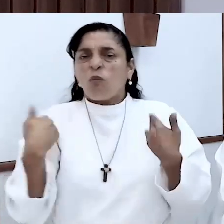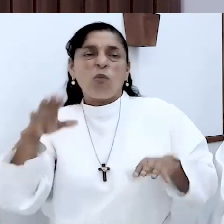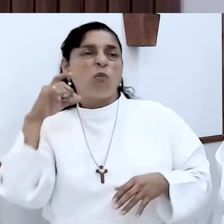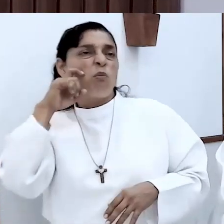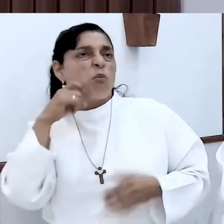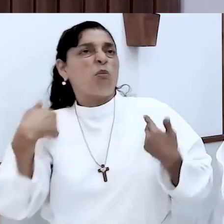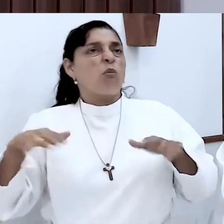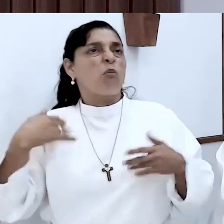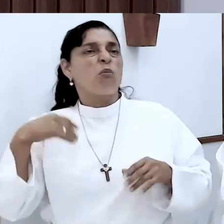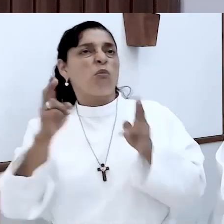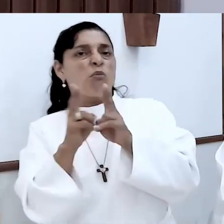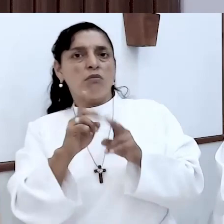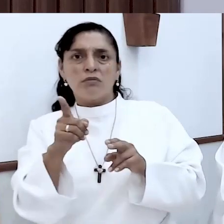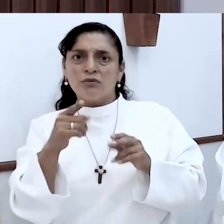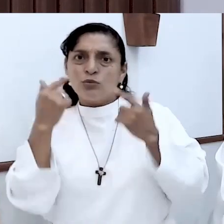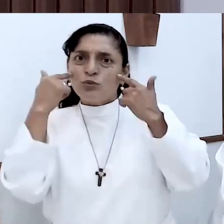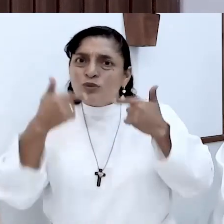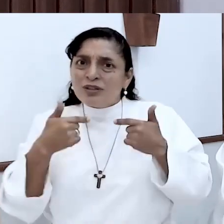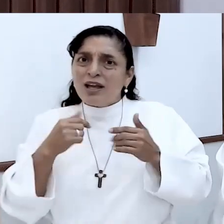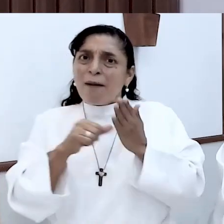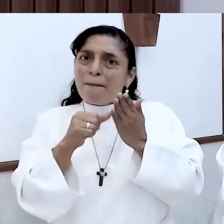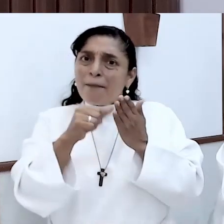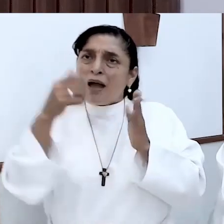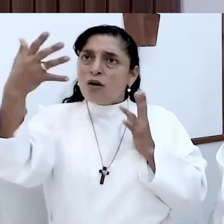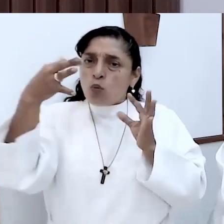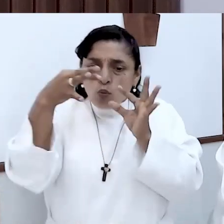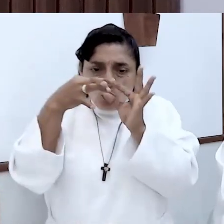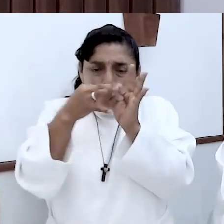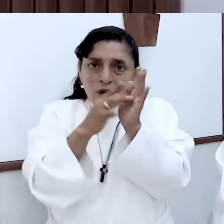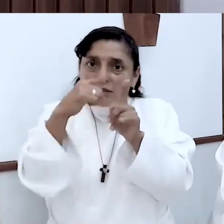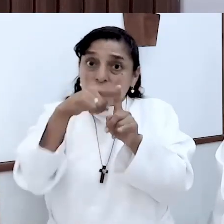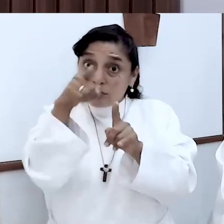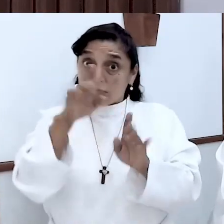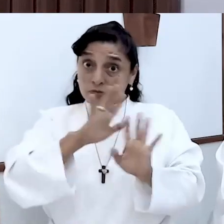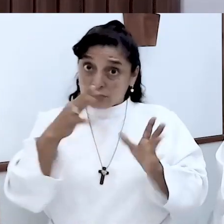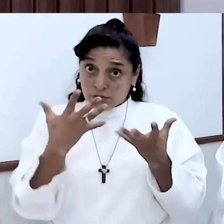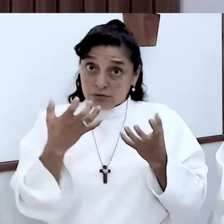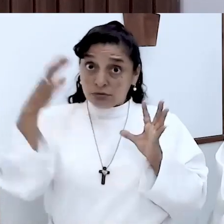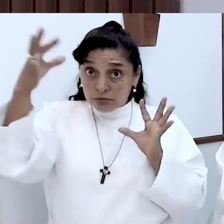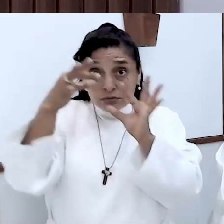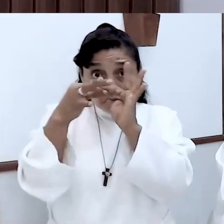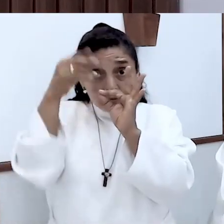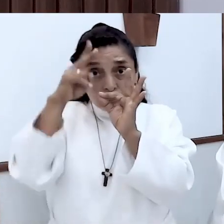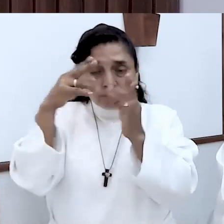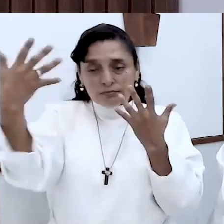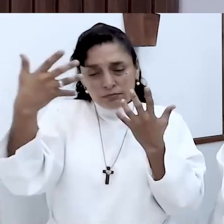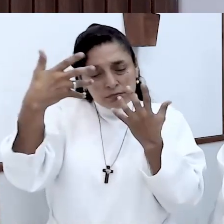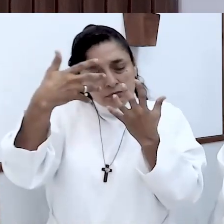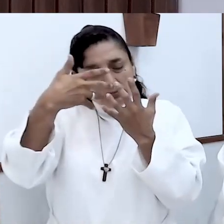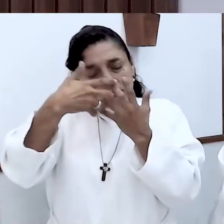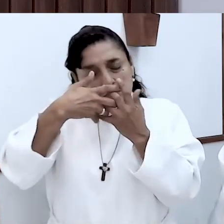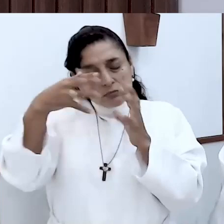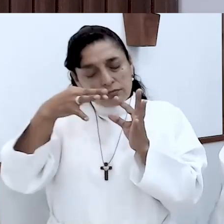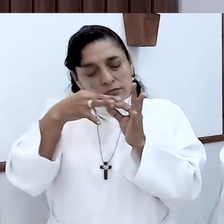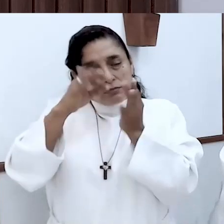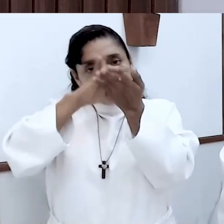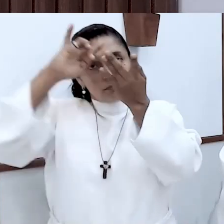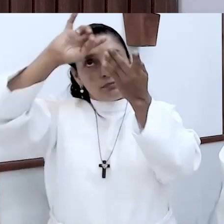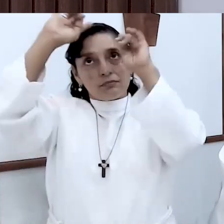cuerpos son miembros de Cristo? Y el que se une al Señor se hace un solo espíritu con